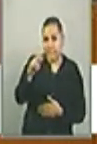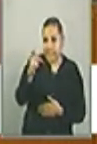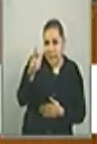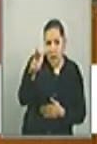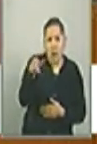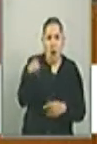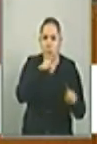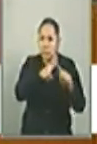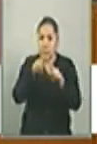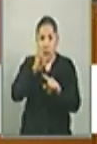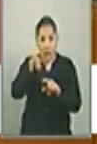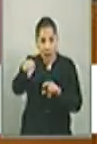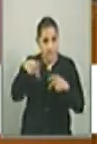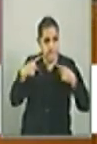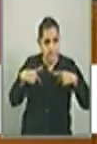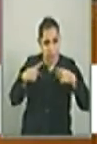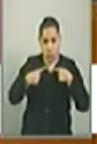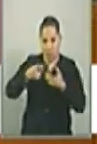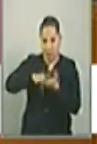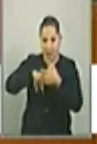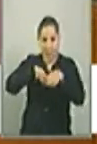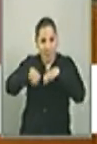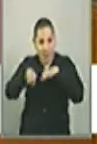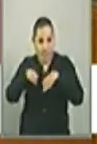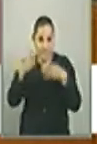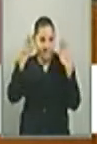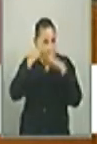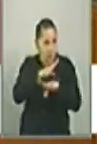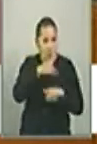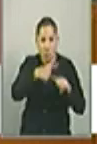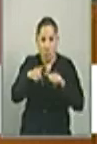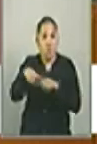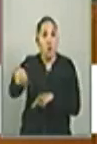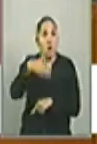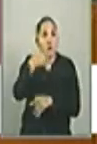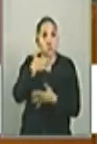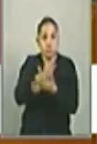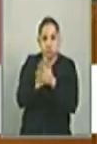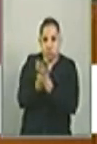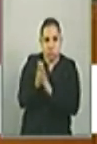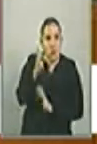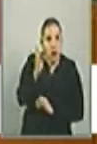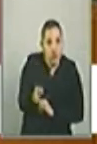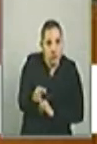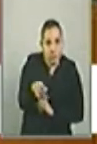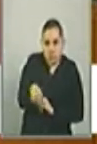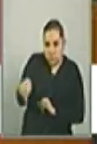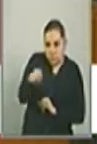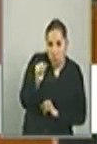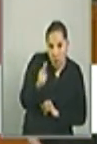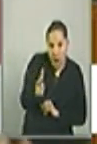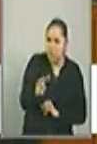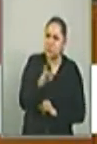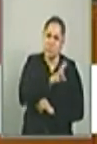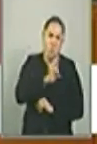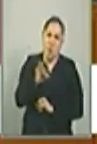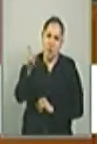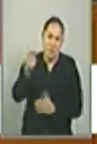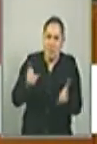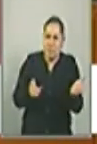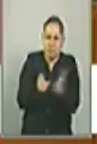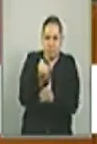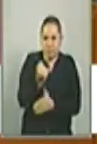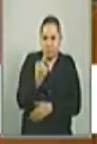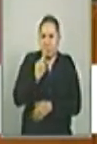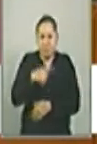empleados que incurran en este supuesto o de las personas involucradas en el uso ilícito de recursos públicos. Con ello contribuimos